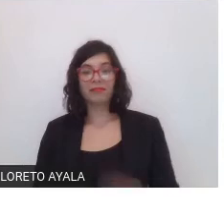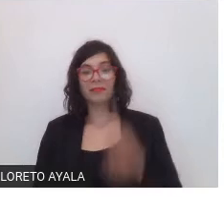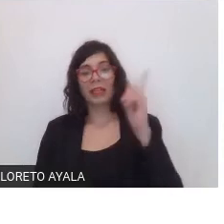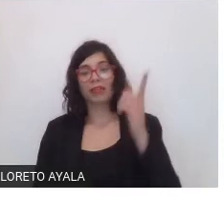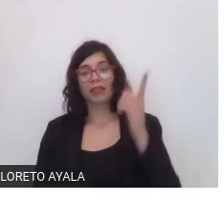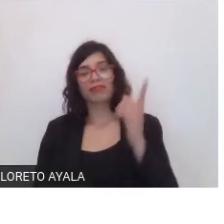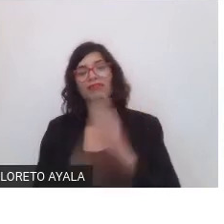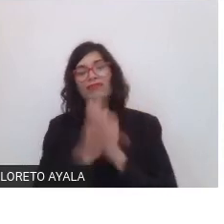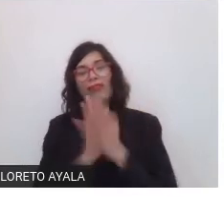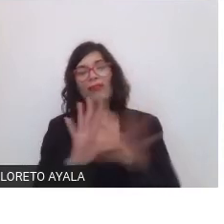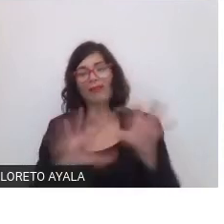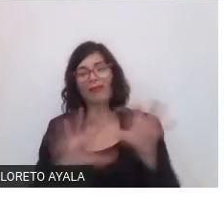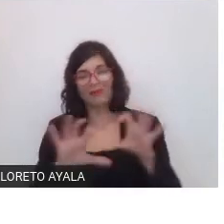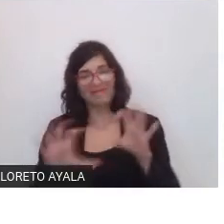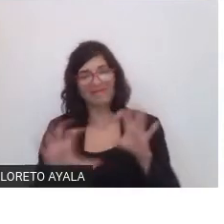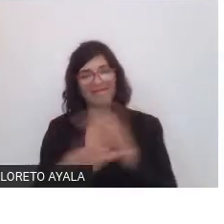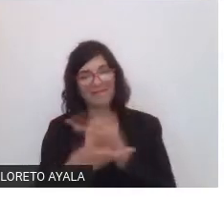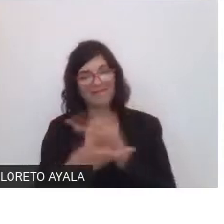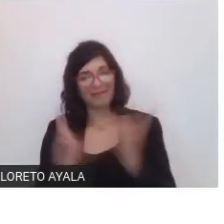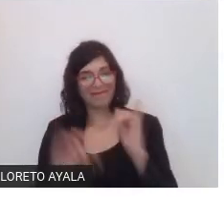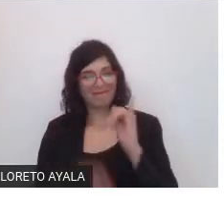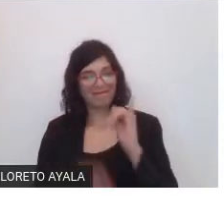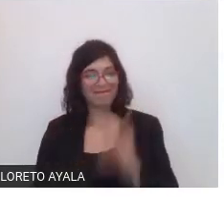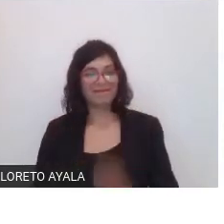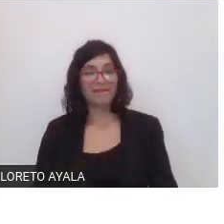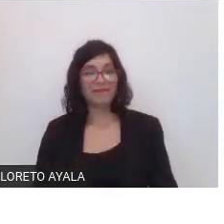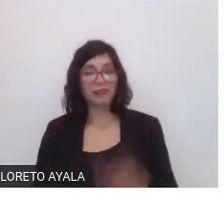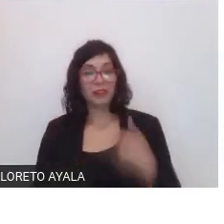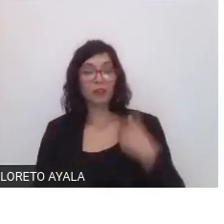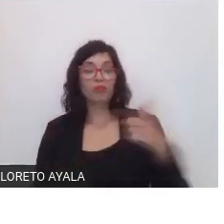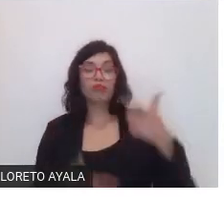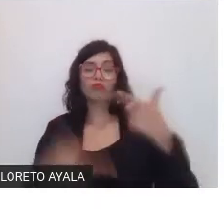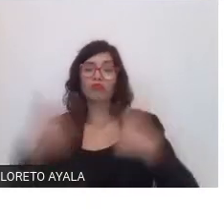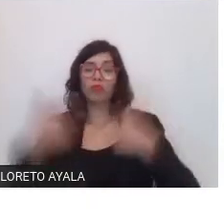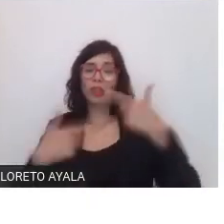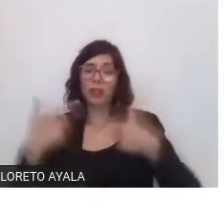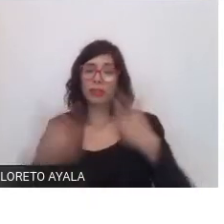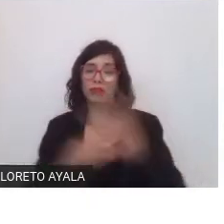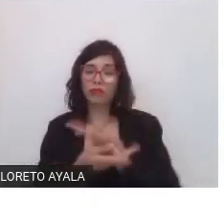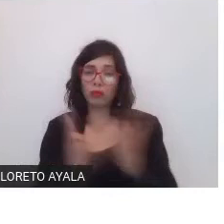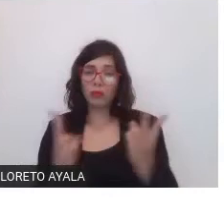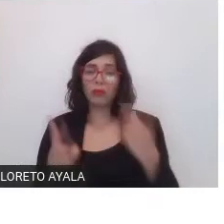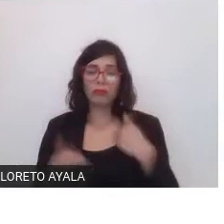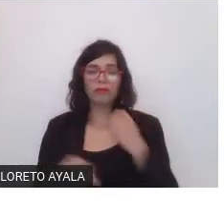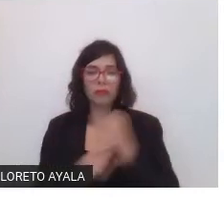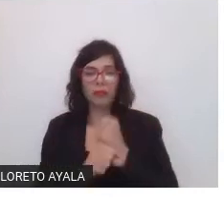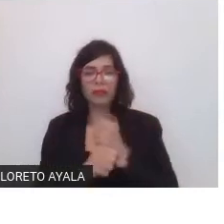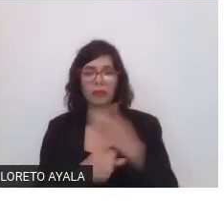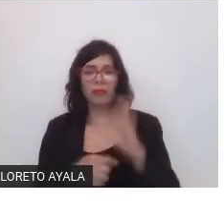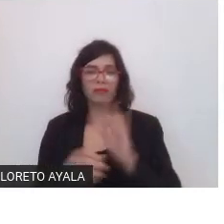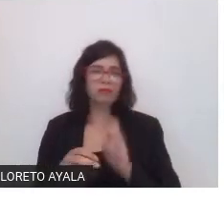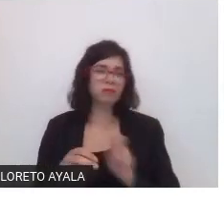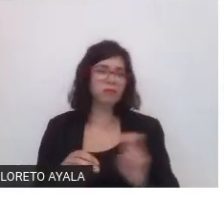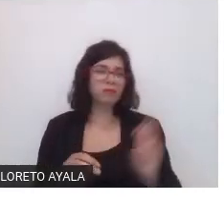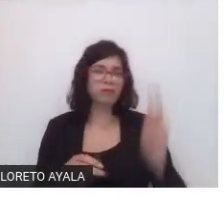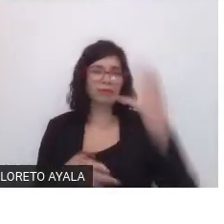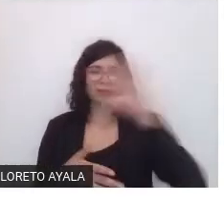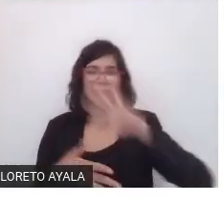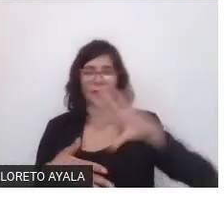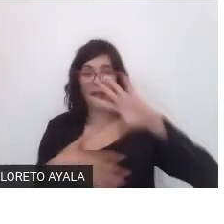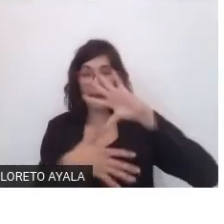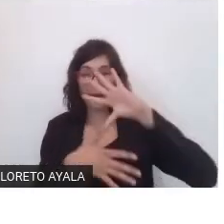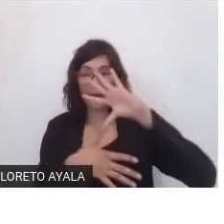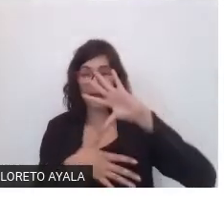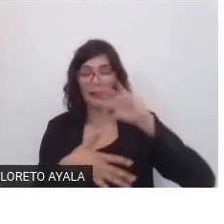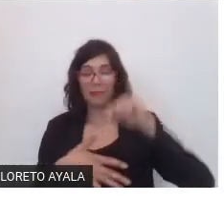público. Así que me he estado capacitando en políticas públicas, hemos viajado por Sudamérica en jornadas que